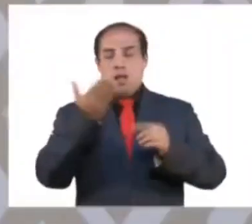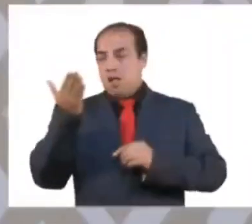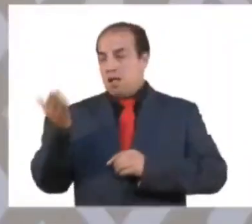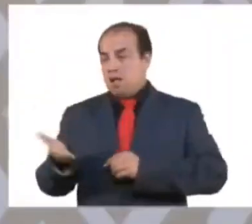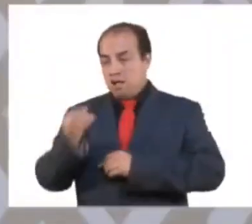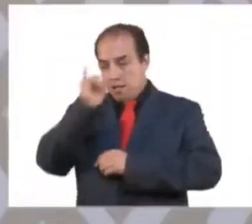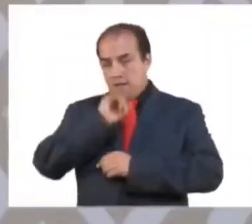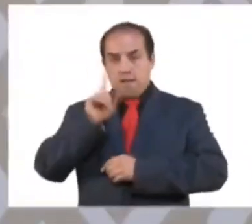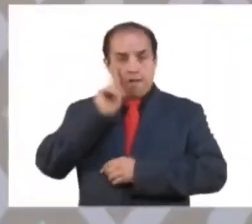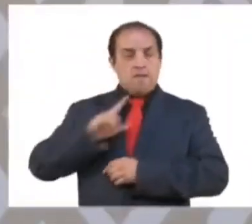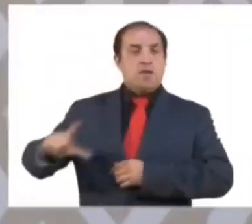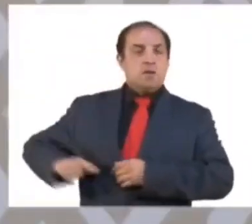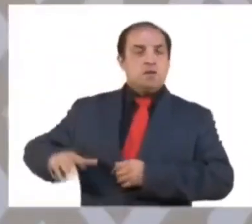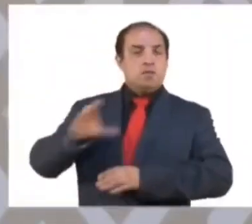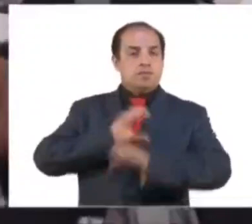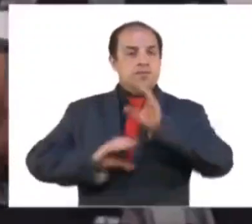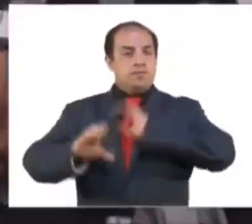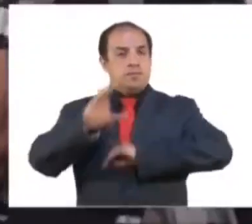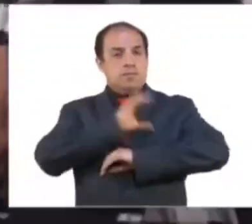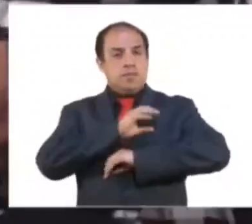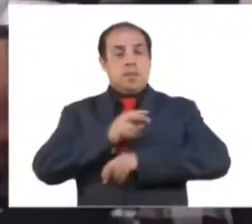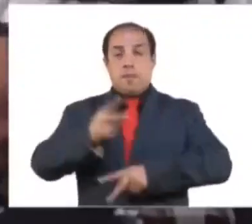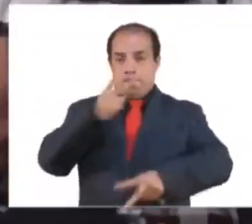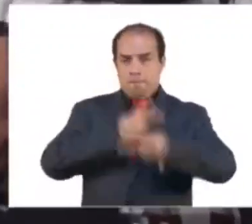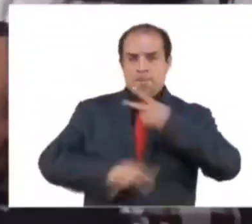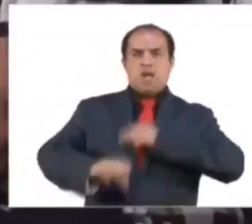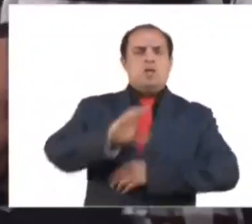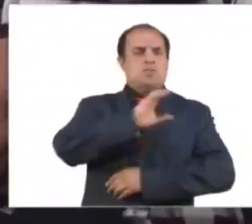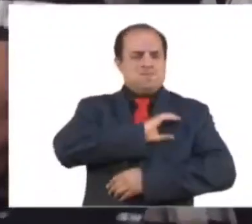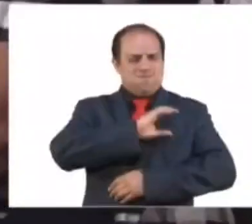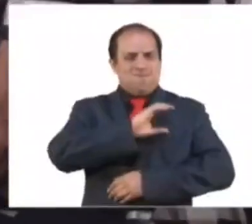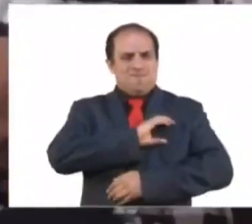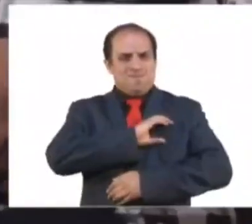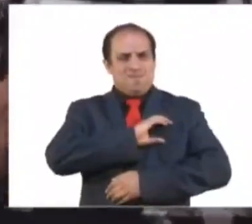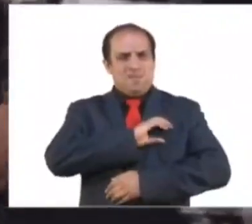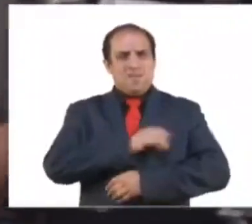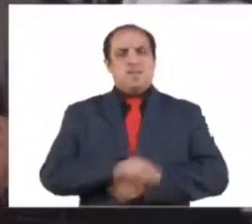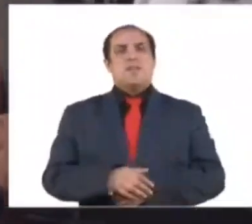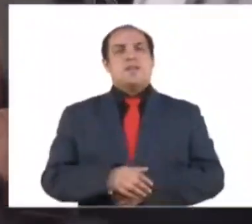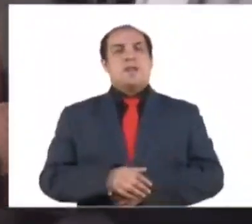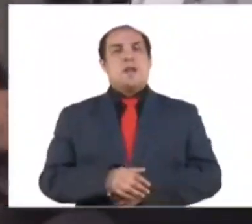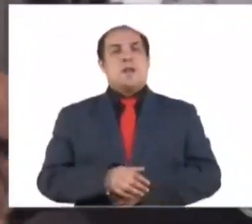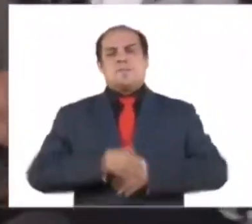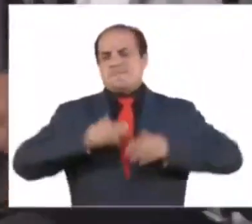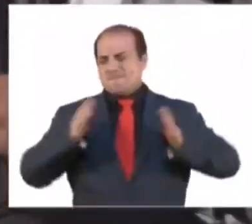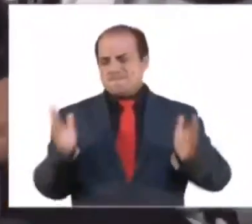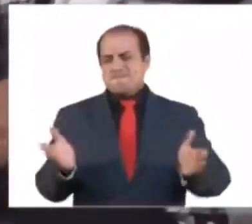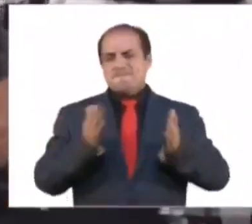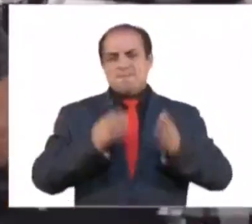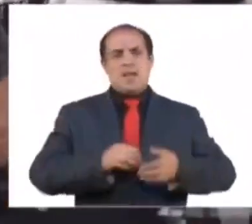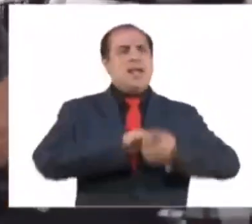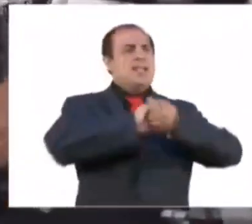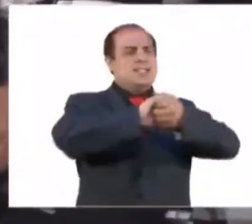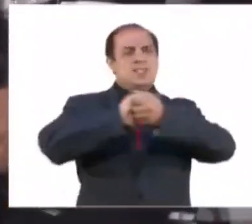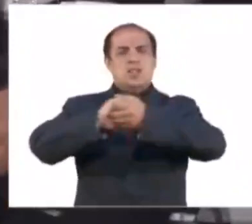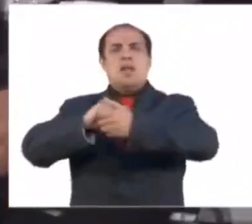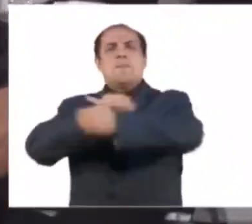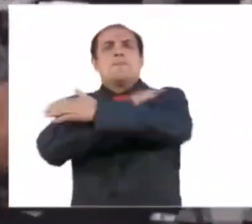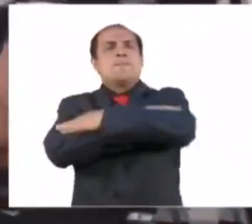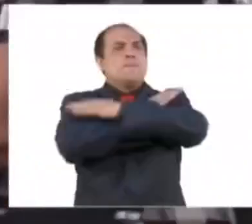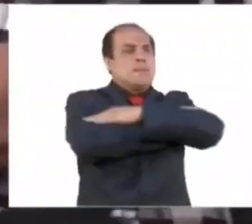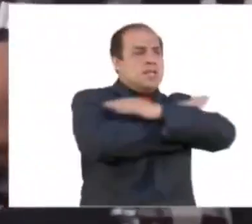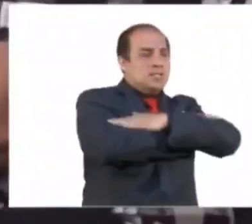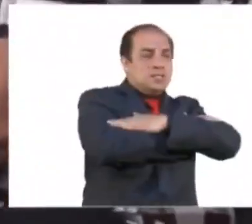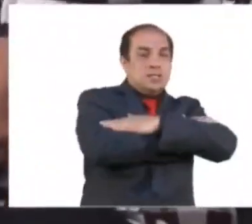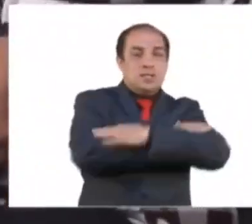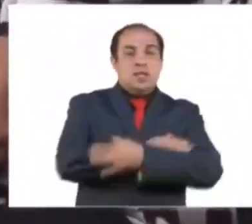gobierno viene con mucho cariño, con muchas ganas a saludarlos, a abrazarlos. Me pide que les dé